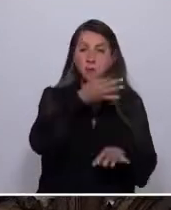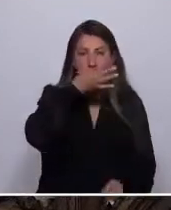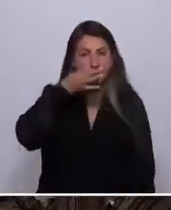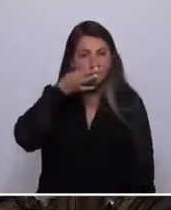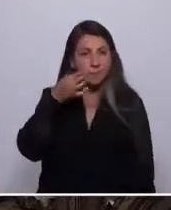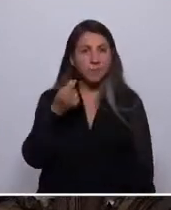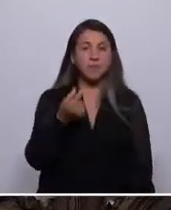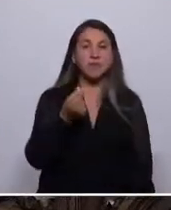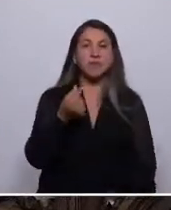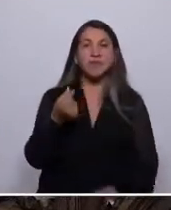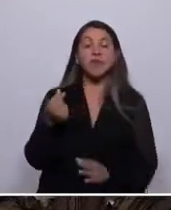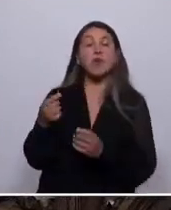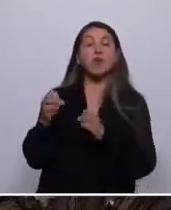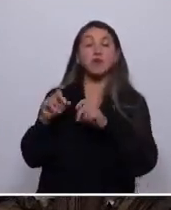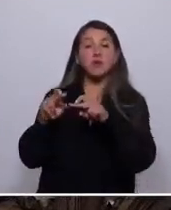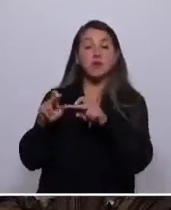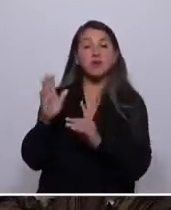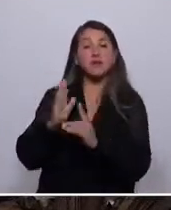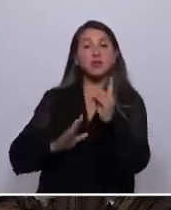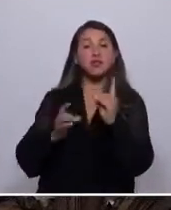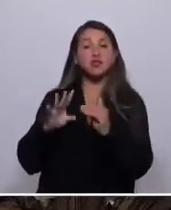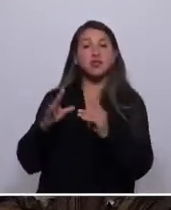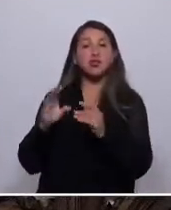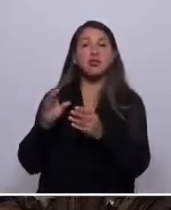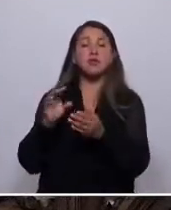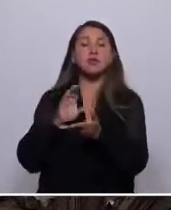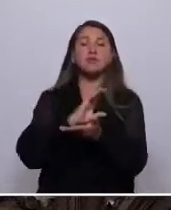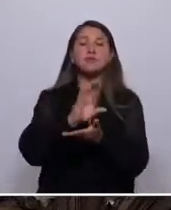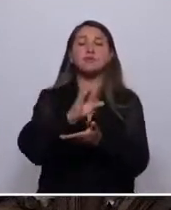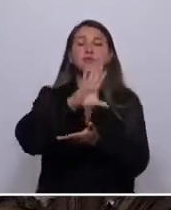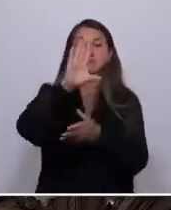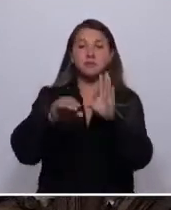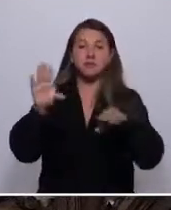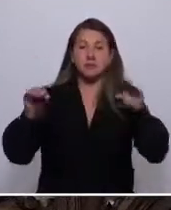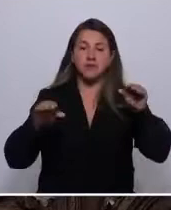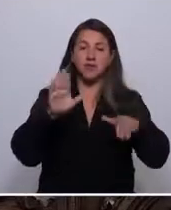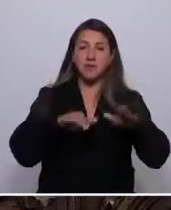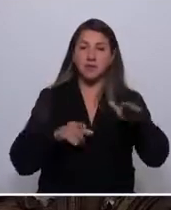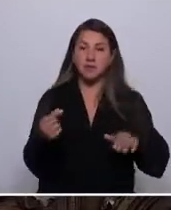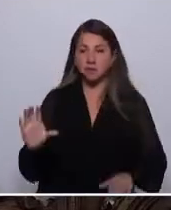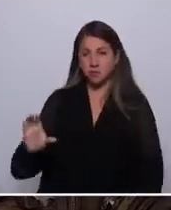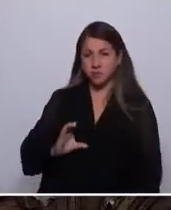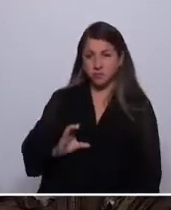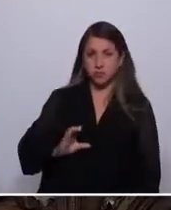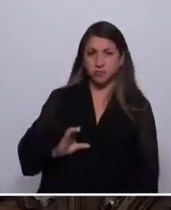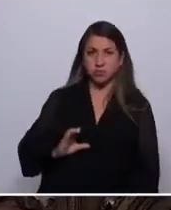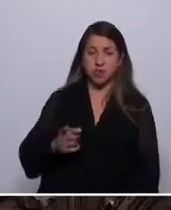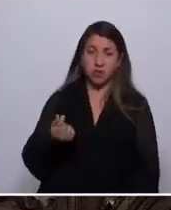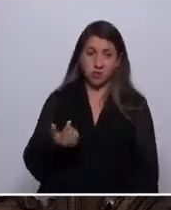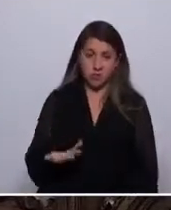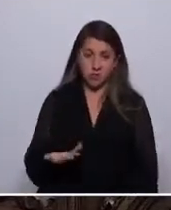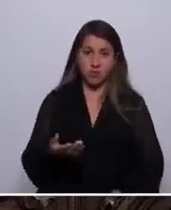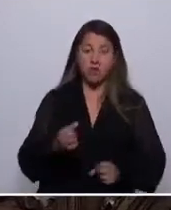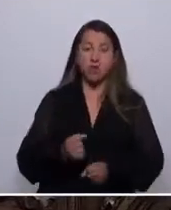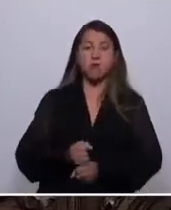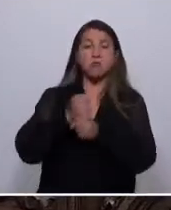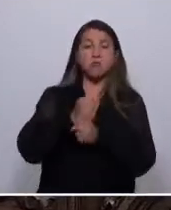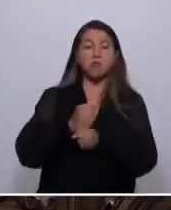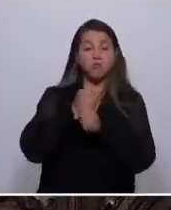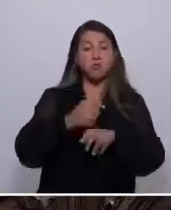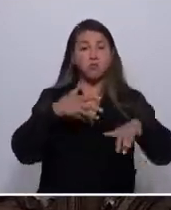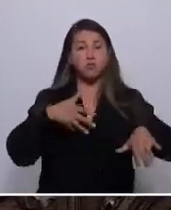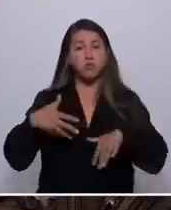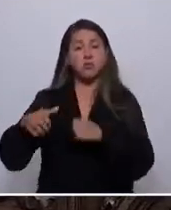las oportunidades de desarrollo de la personalidad conforme al ingreso económico. La protesta contra